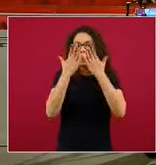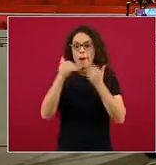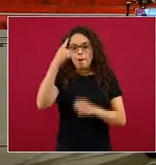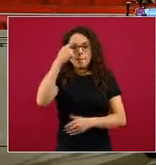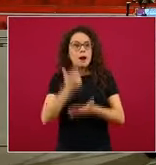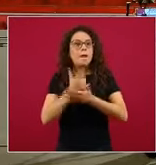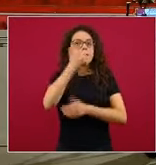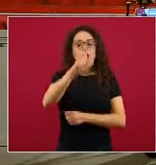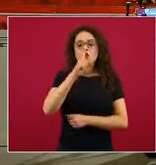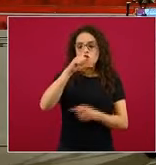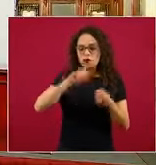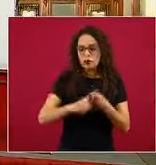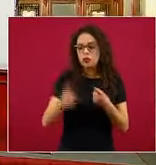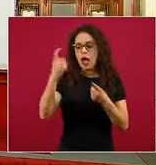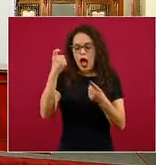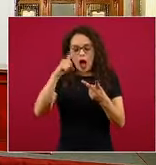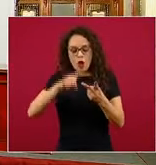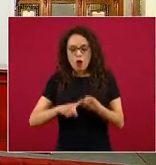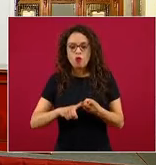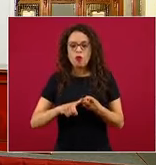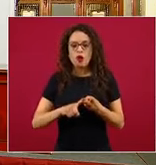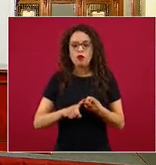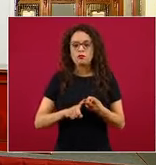agua, cualquier cosa de